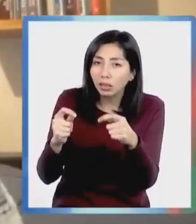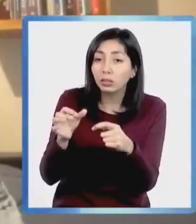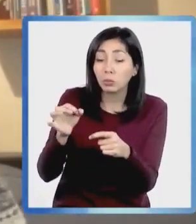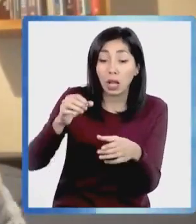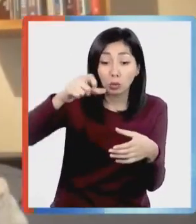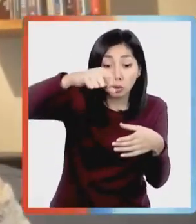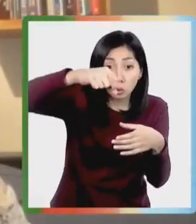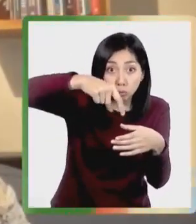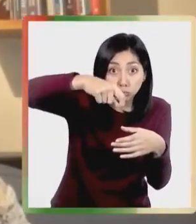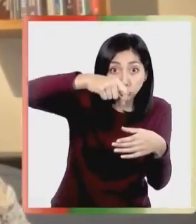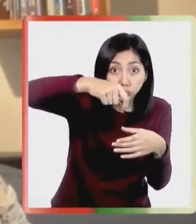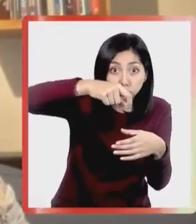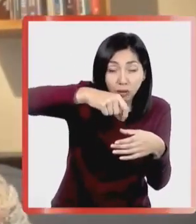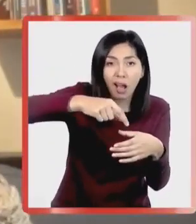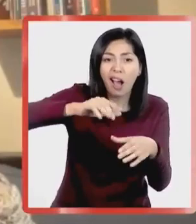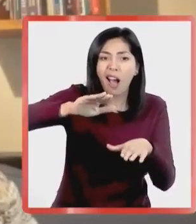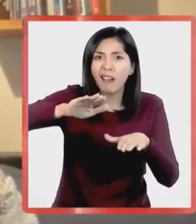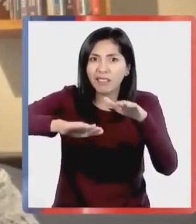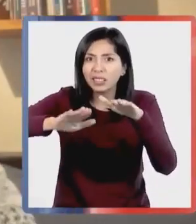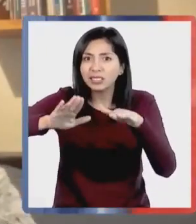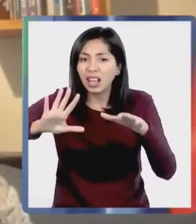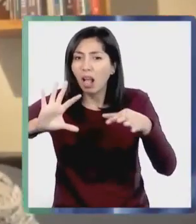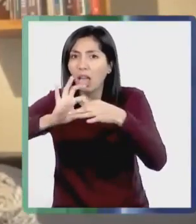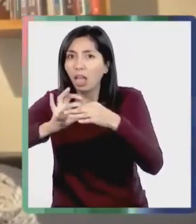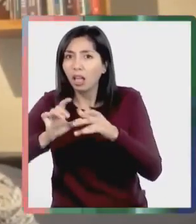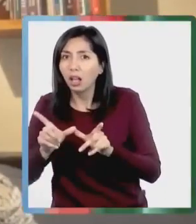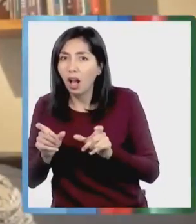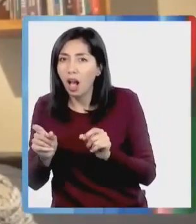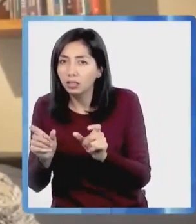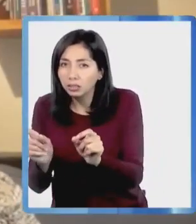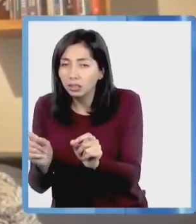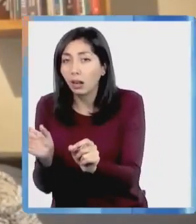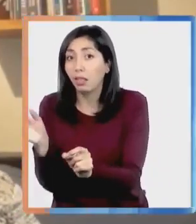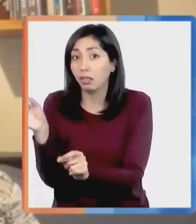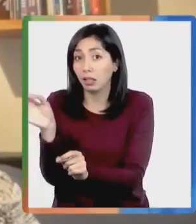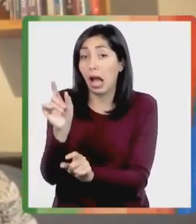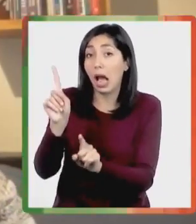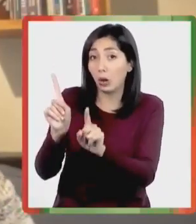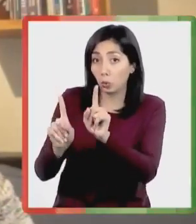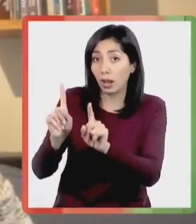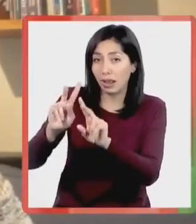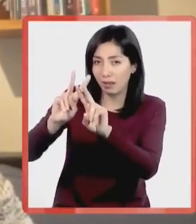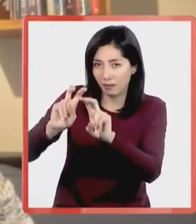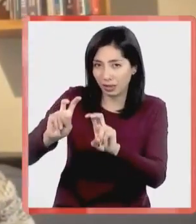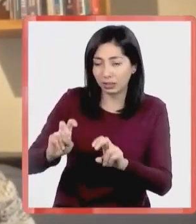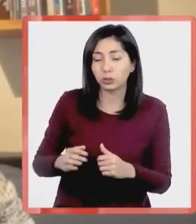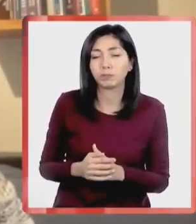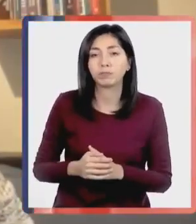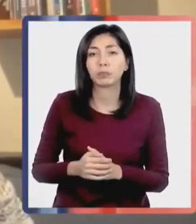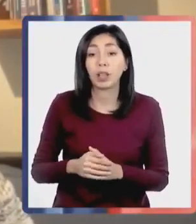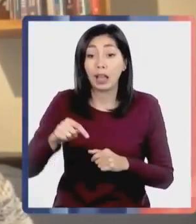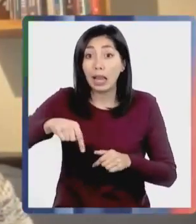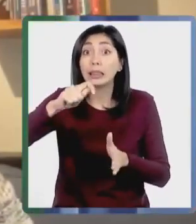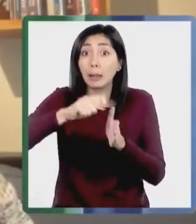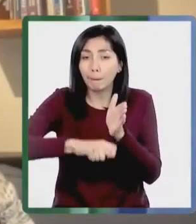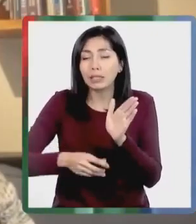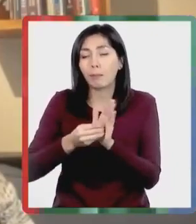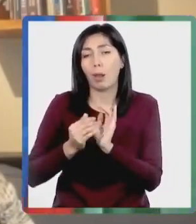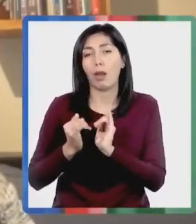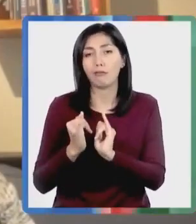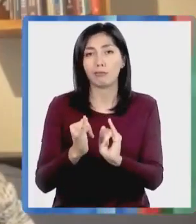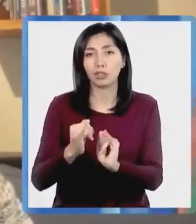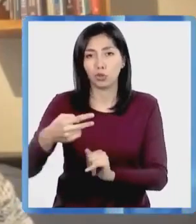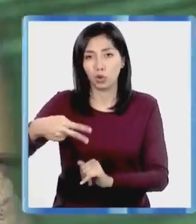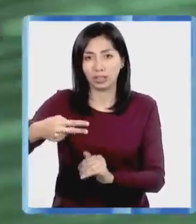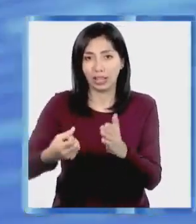vincular el uso de edulcorantes con la aparición de neoplasias. Y ahí probablemente vamos a tener algunas noticias durante